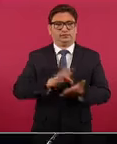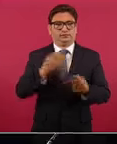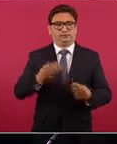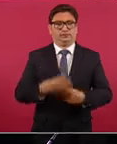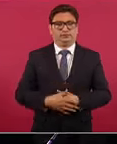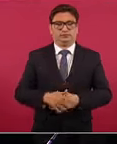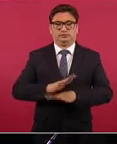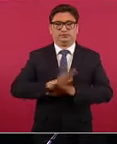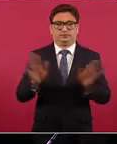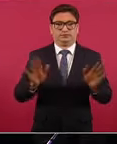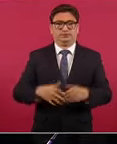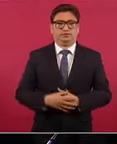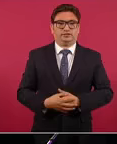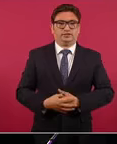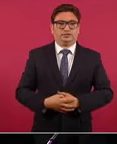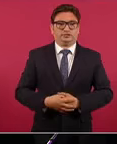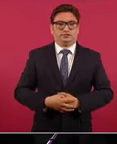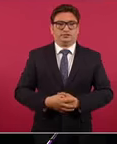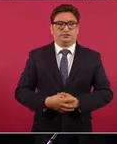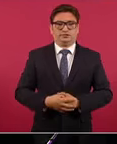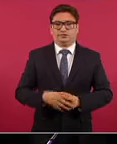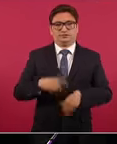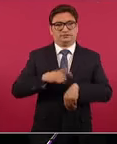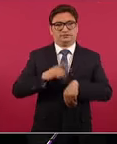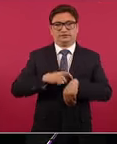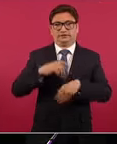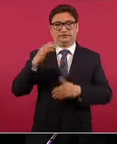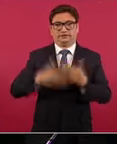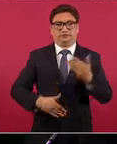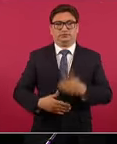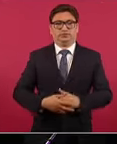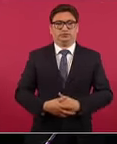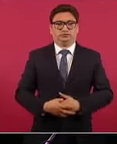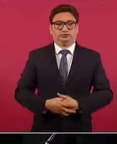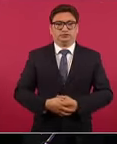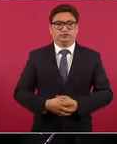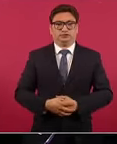gracias pues ya se nos acabó el tiempo